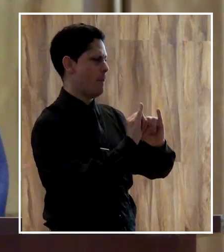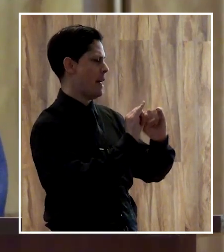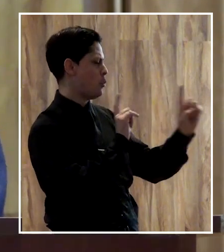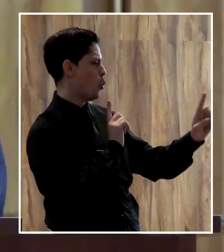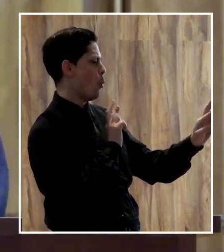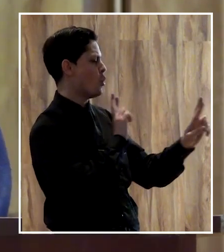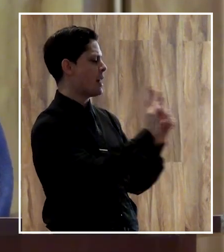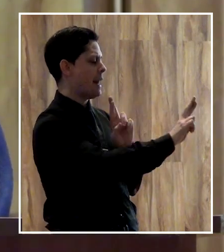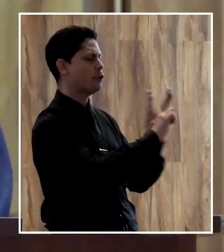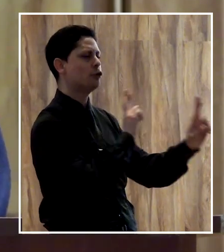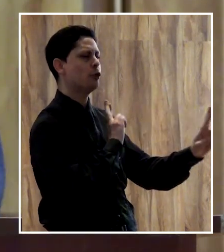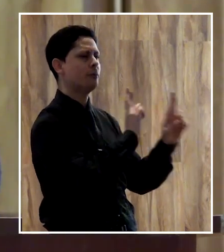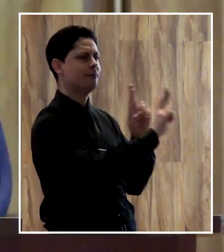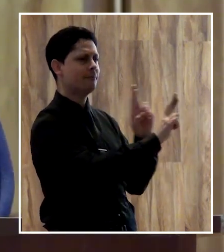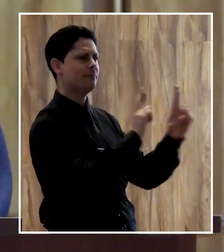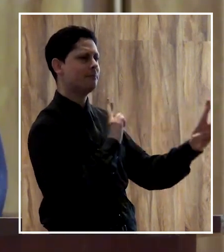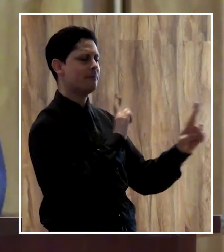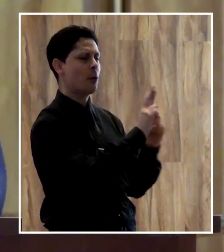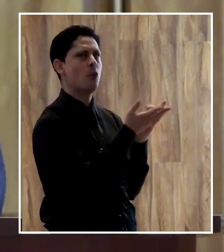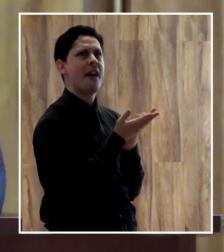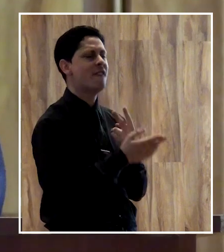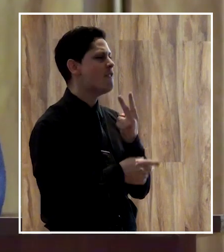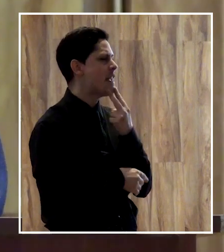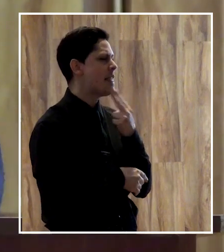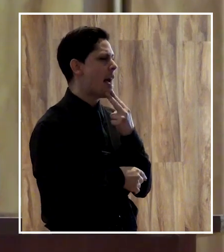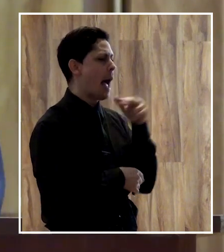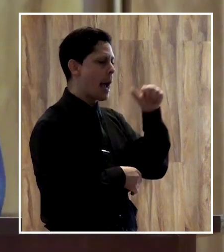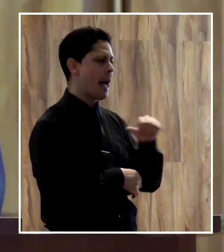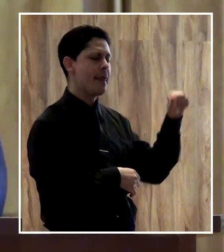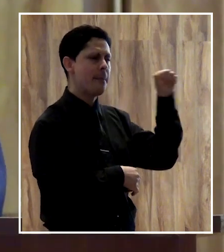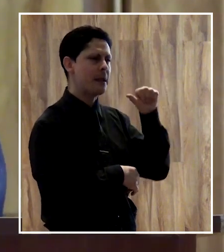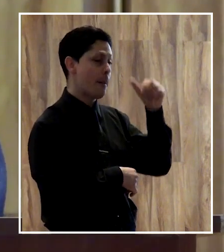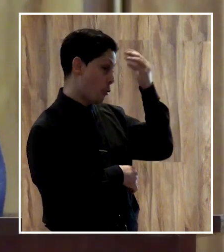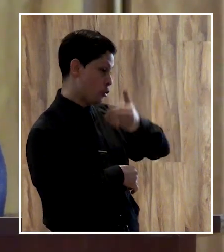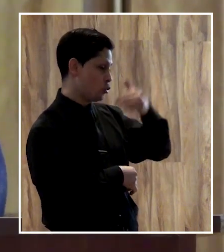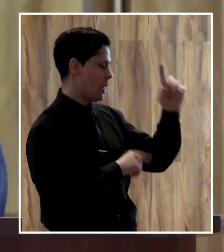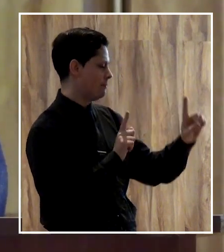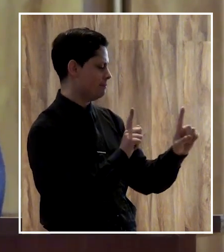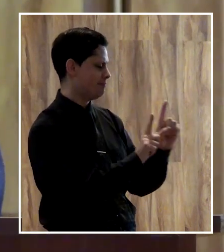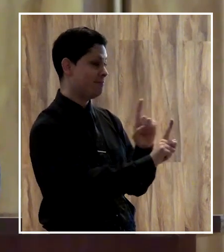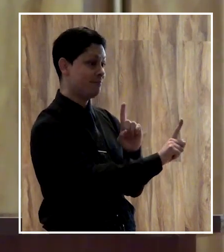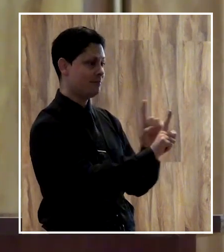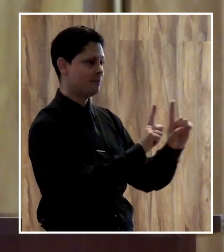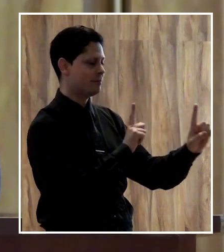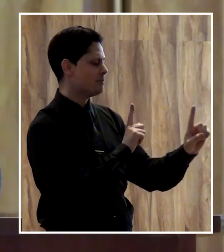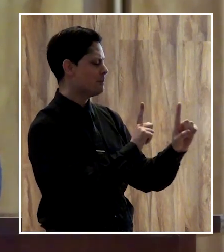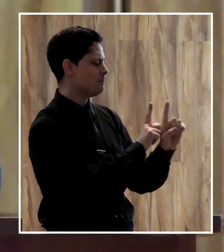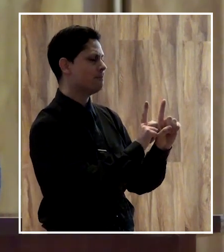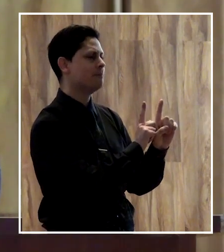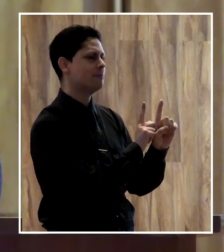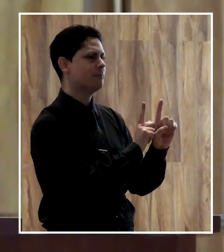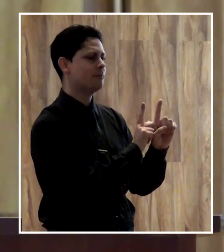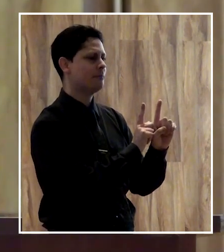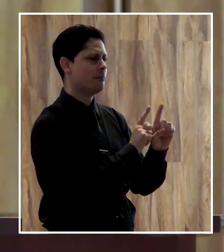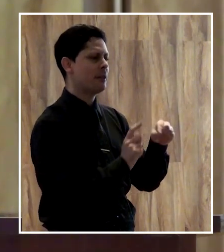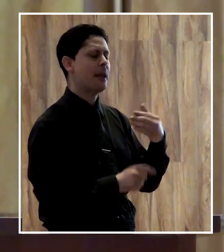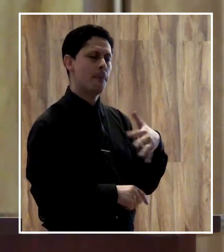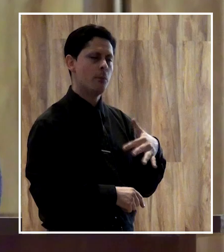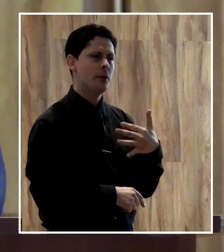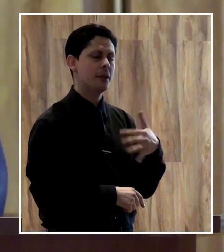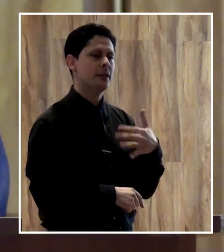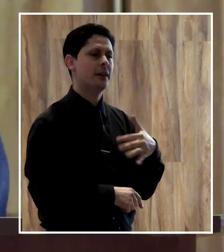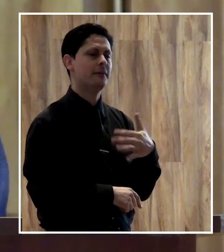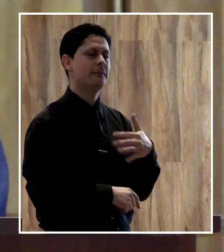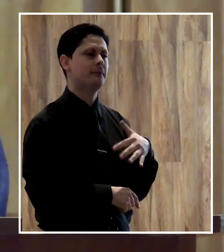un tipo de vida académica y de vida profesional que no solo, en donde no solo